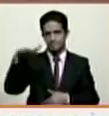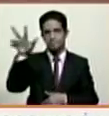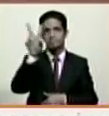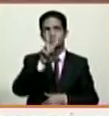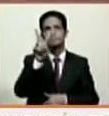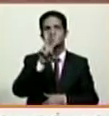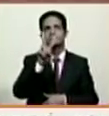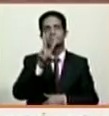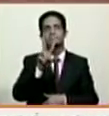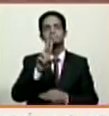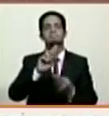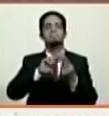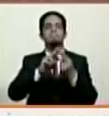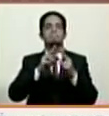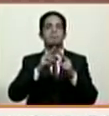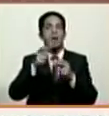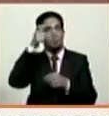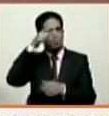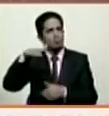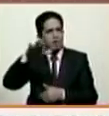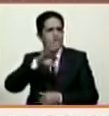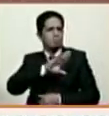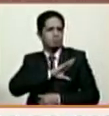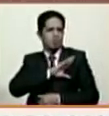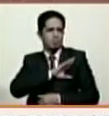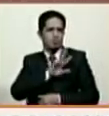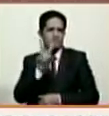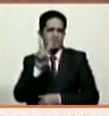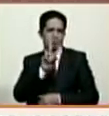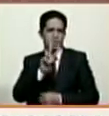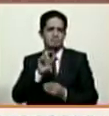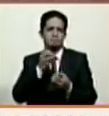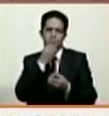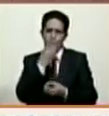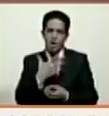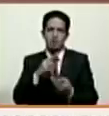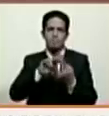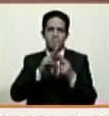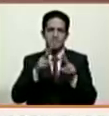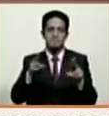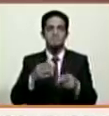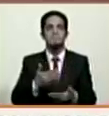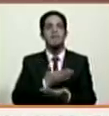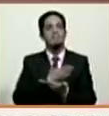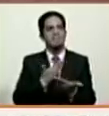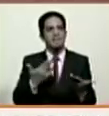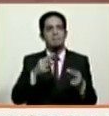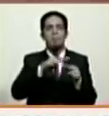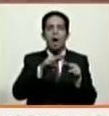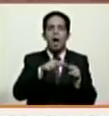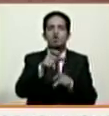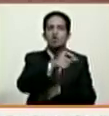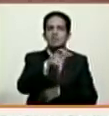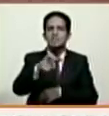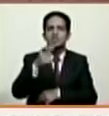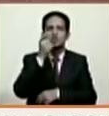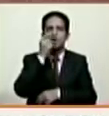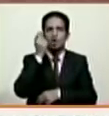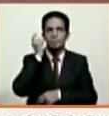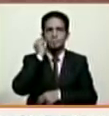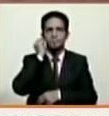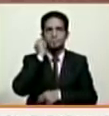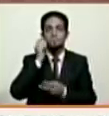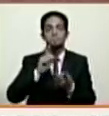bueno, pacífico y solidario de Venezuela. Les deseamos a nuestras niñas, a nuestros niños, a